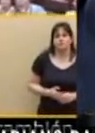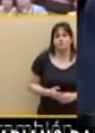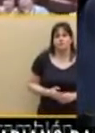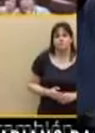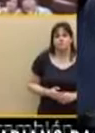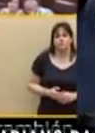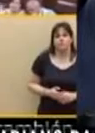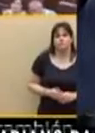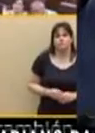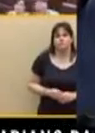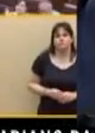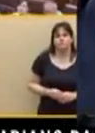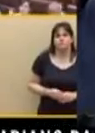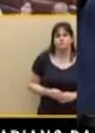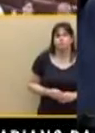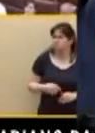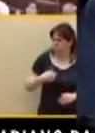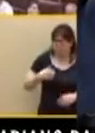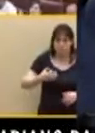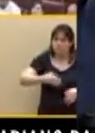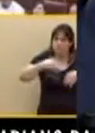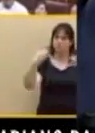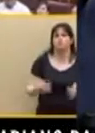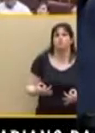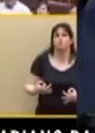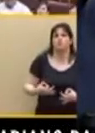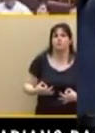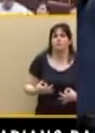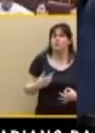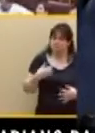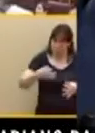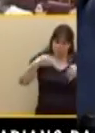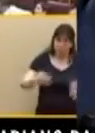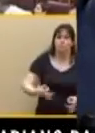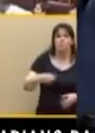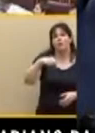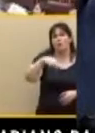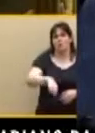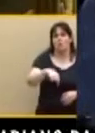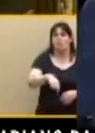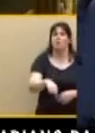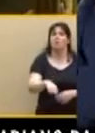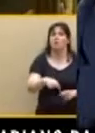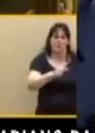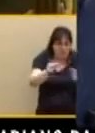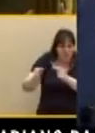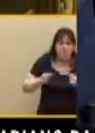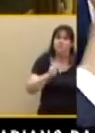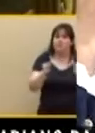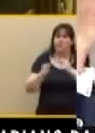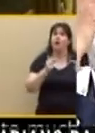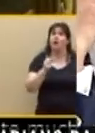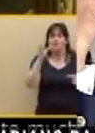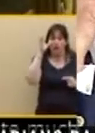ningún de no se vaya a apoyar votarme a mí decía ciudadanos votan a mí albert ribera para votar fuera o